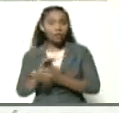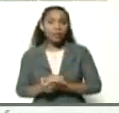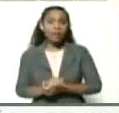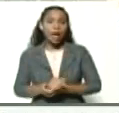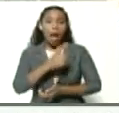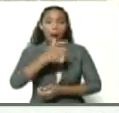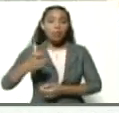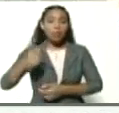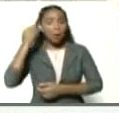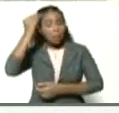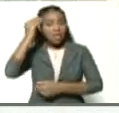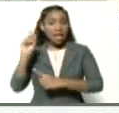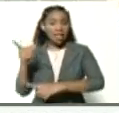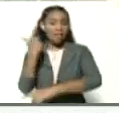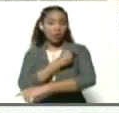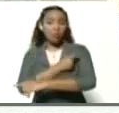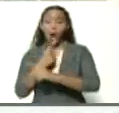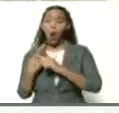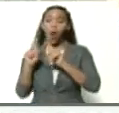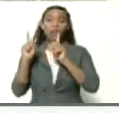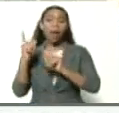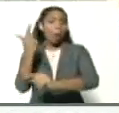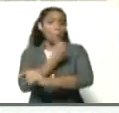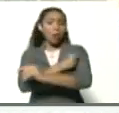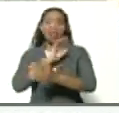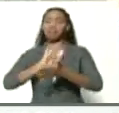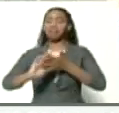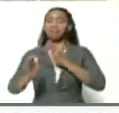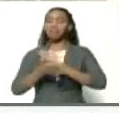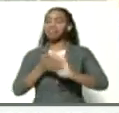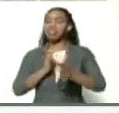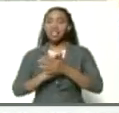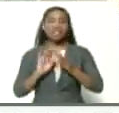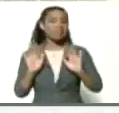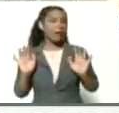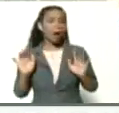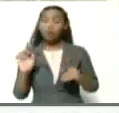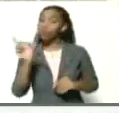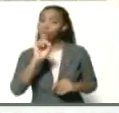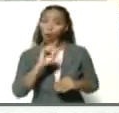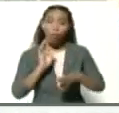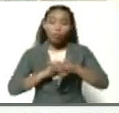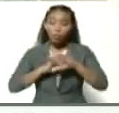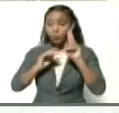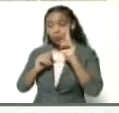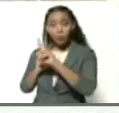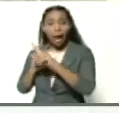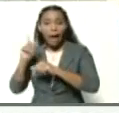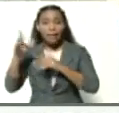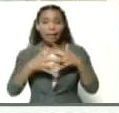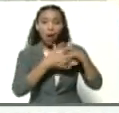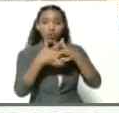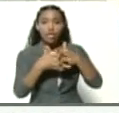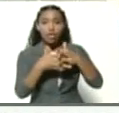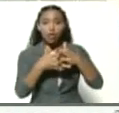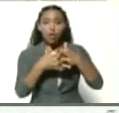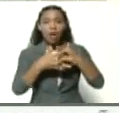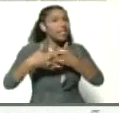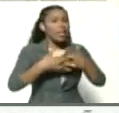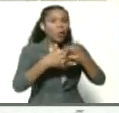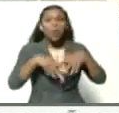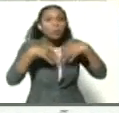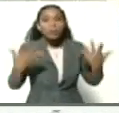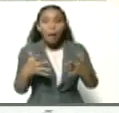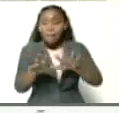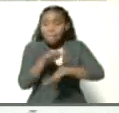gente cree que esta es una vacuna como muchas otras, que se pone y la gente ya no. Fíjense lo que está pasando en Estados Unidos. Estados Unidos es el país